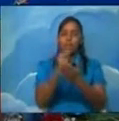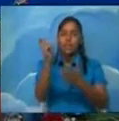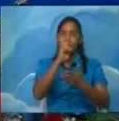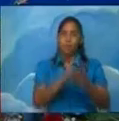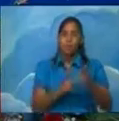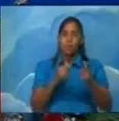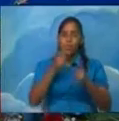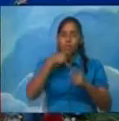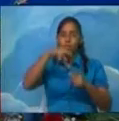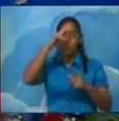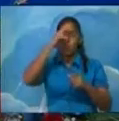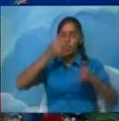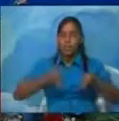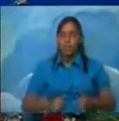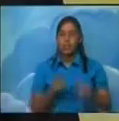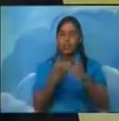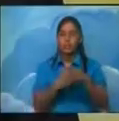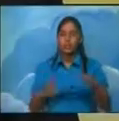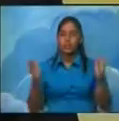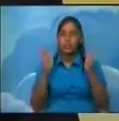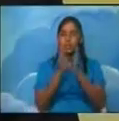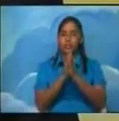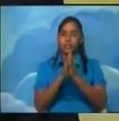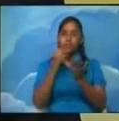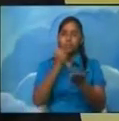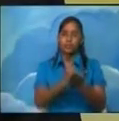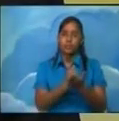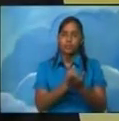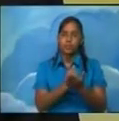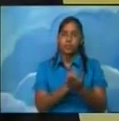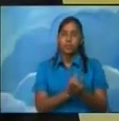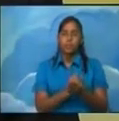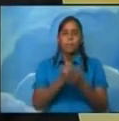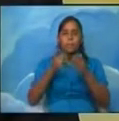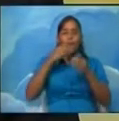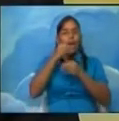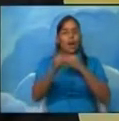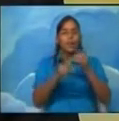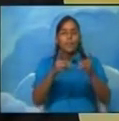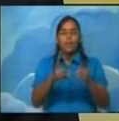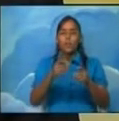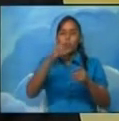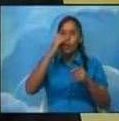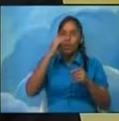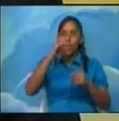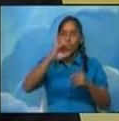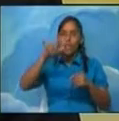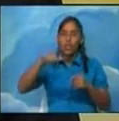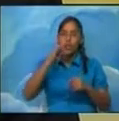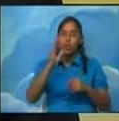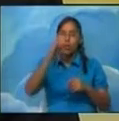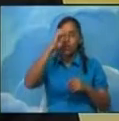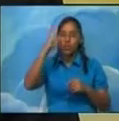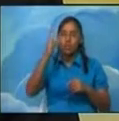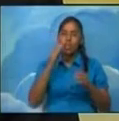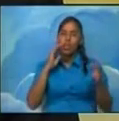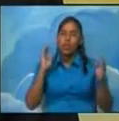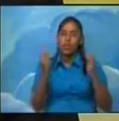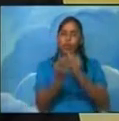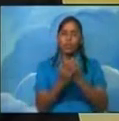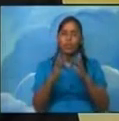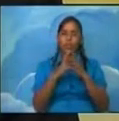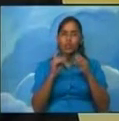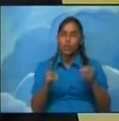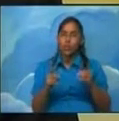bendición del Padre y del Hijo y del Espíritu Santo. Amén. Amarás pues a Jehová tu Dios y guardarás sus